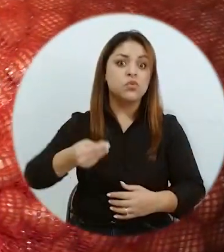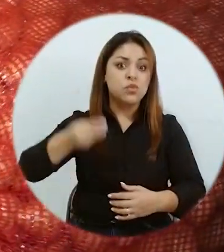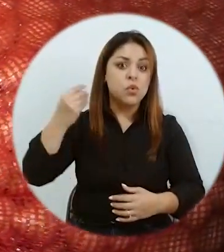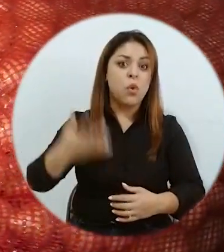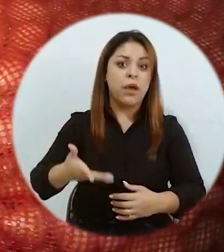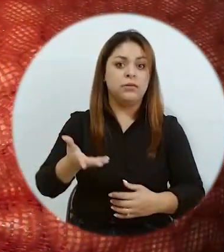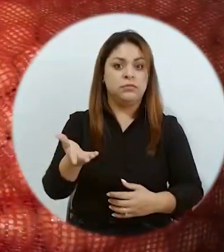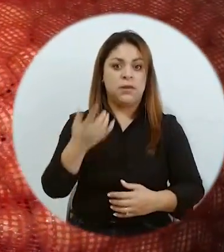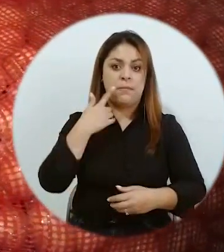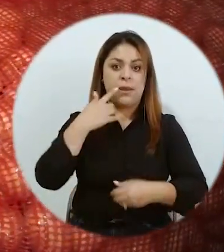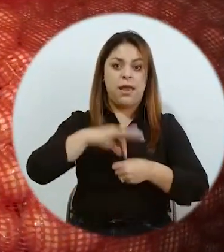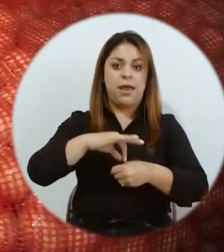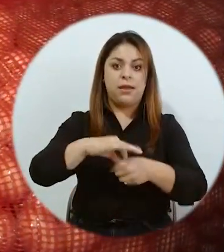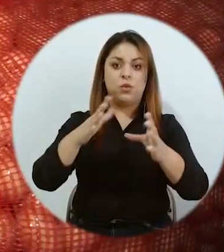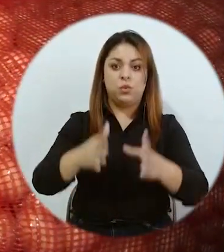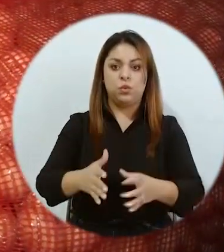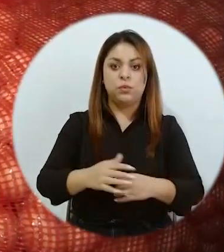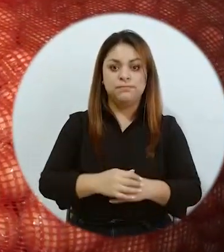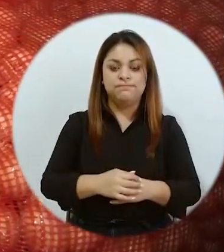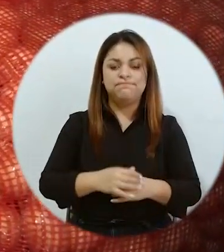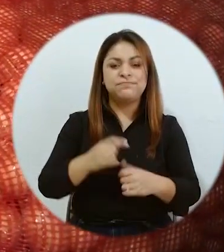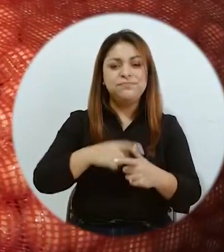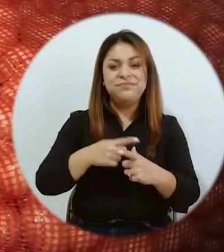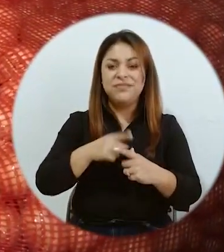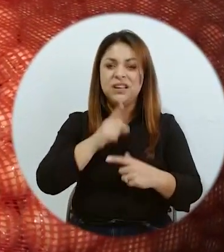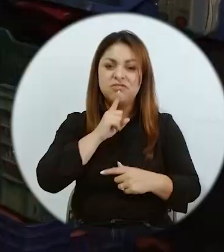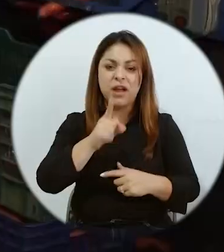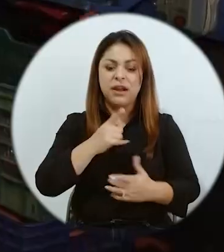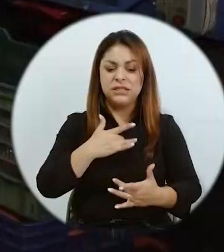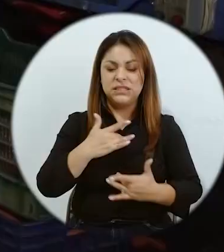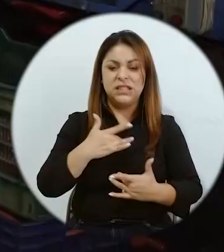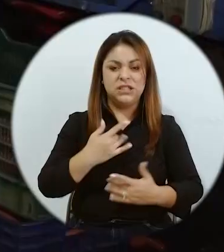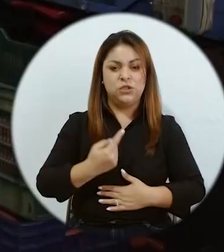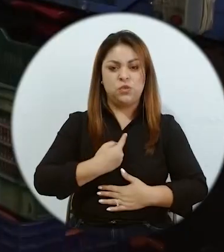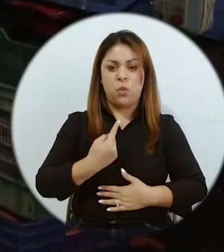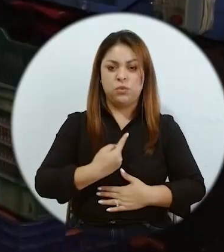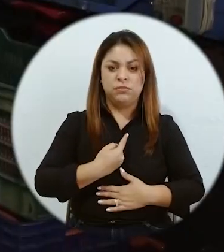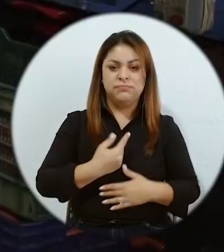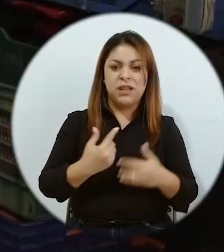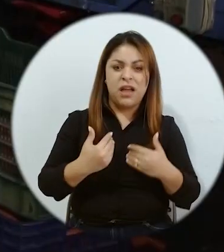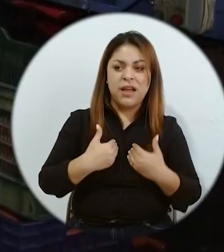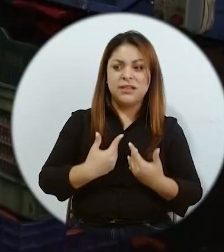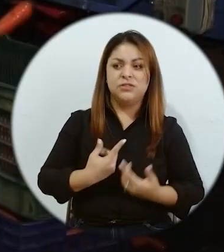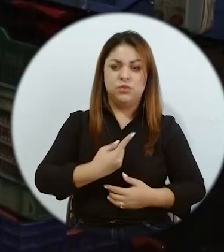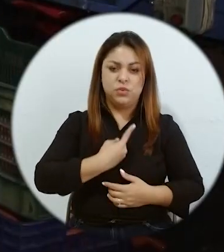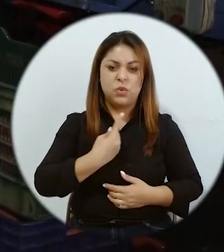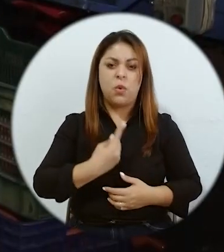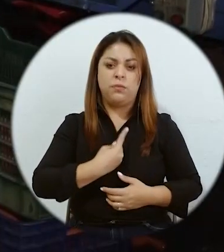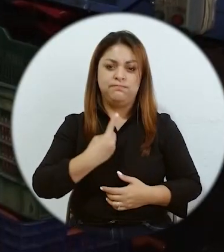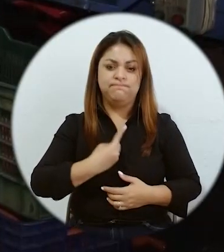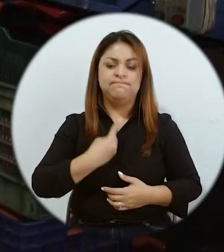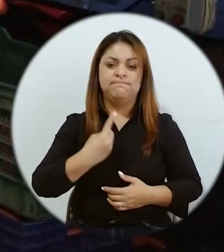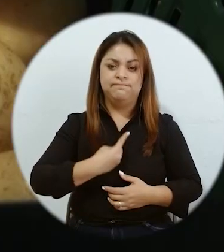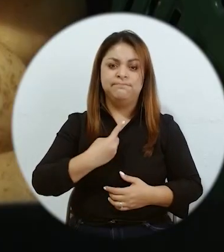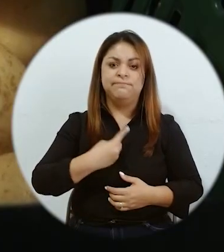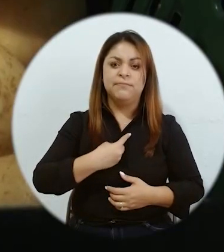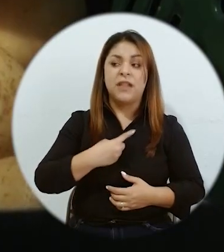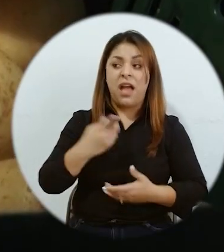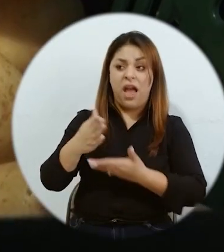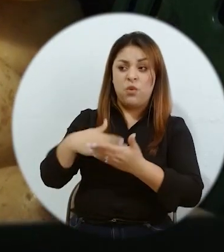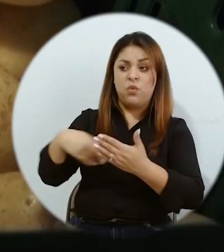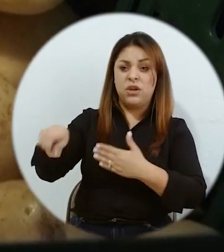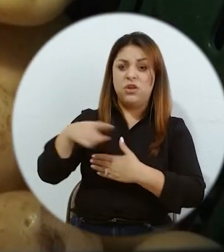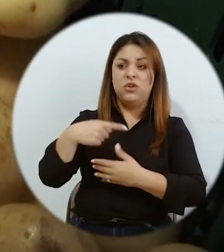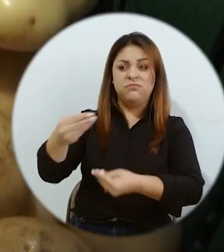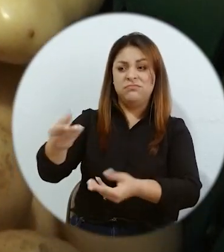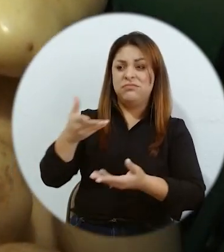para el agricultor. Entonces, realmente se sienten solos hay soledad, así nos lo expresan, es que aquí a